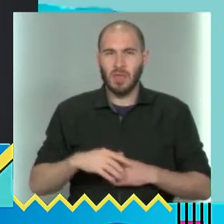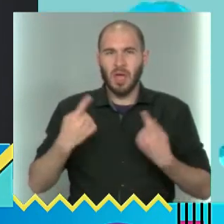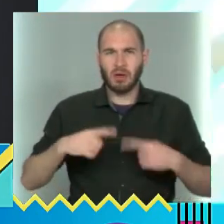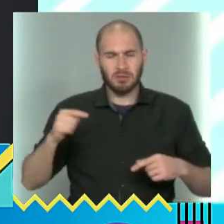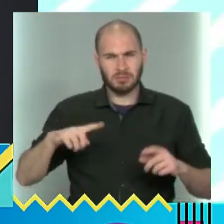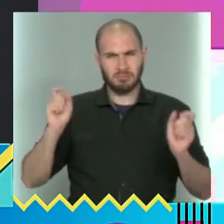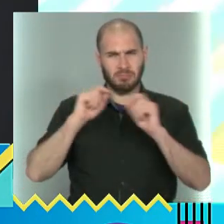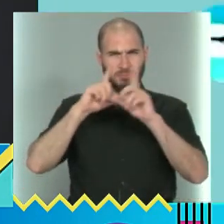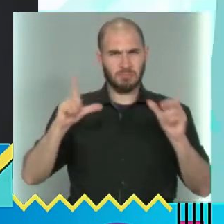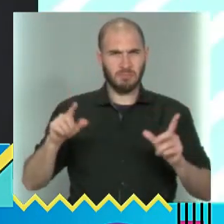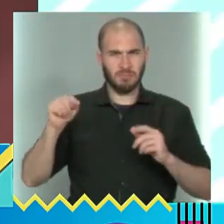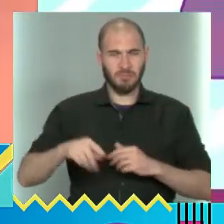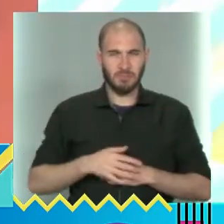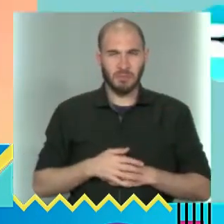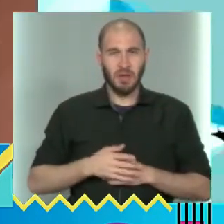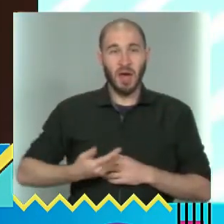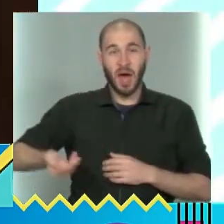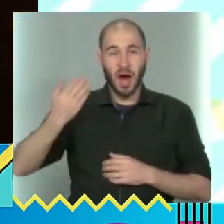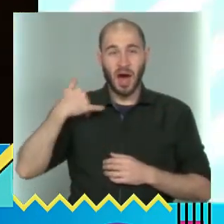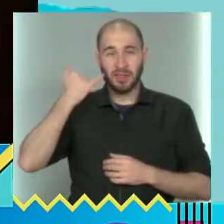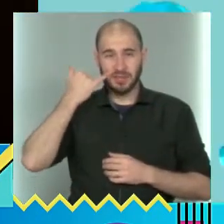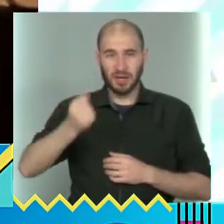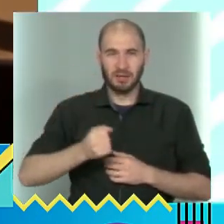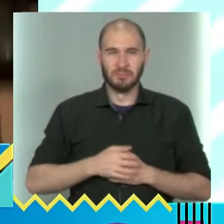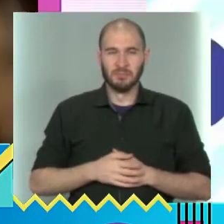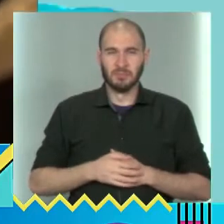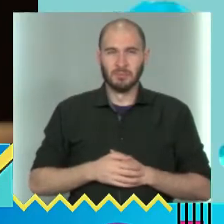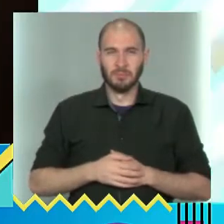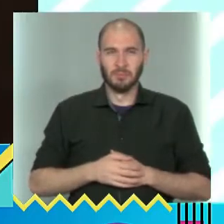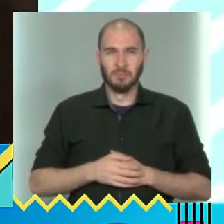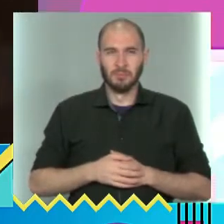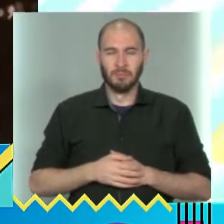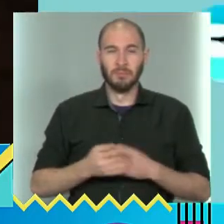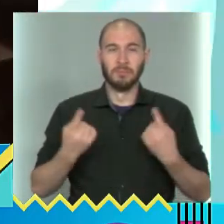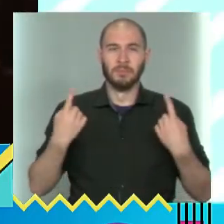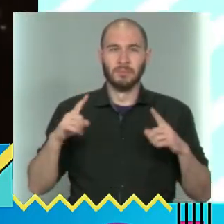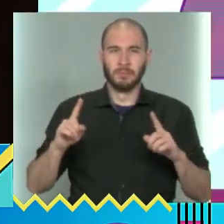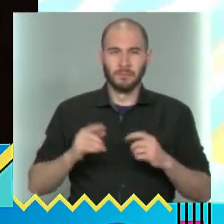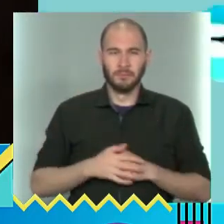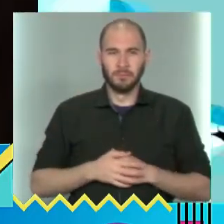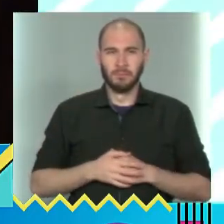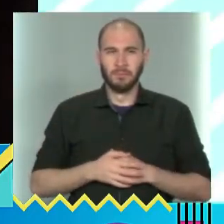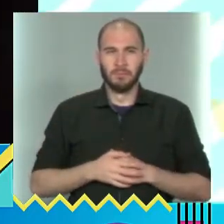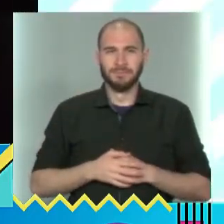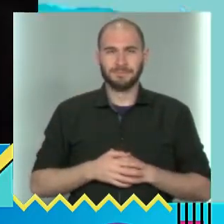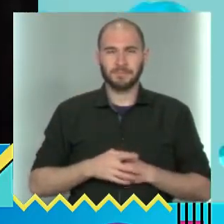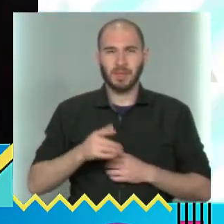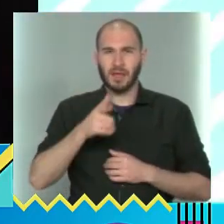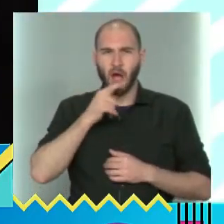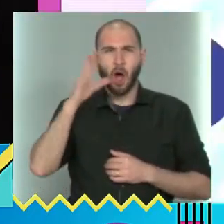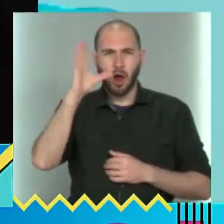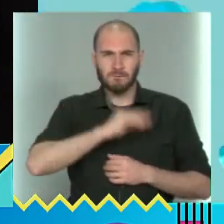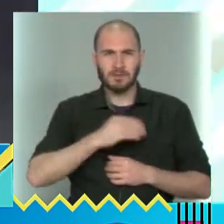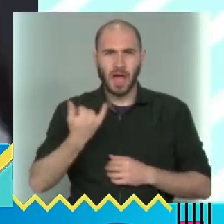llama poderosamente la atención, ya lo han hecho en otras oportunidades. Pero hay un olvido en todo